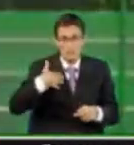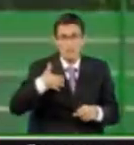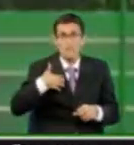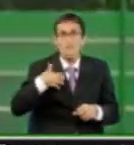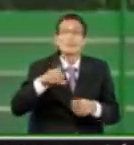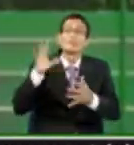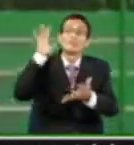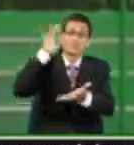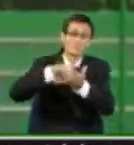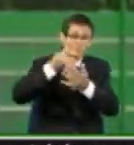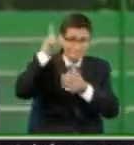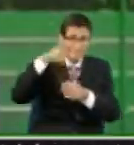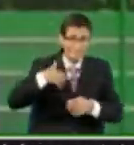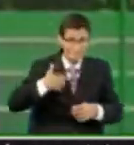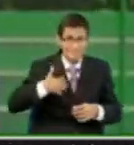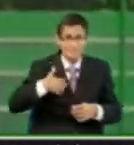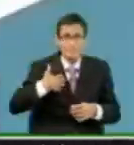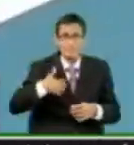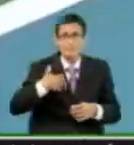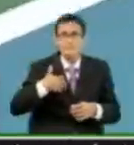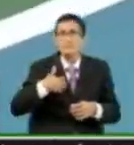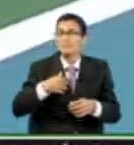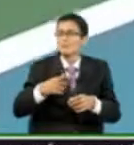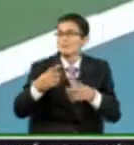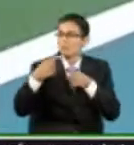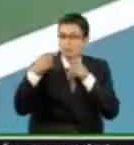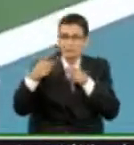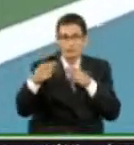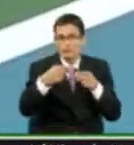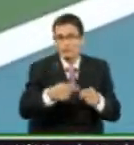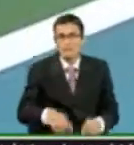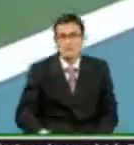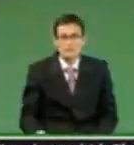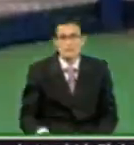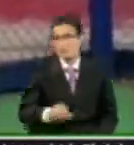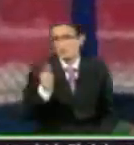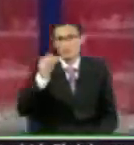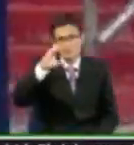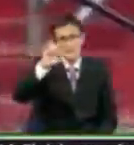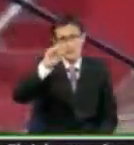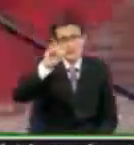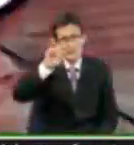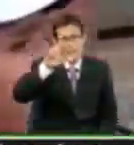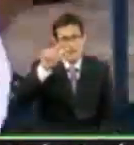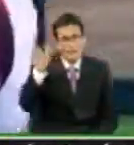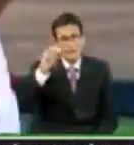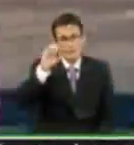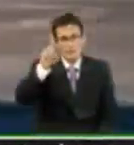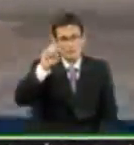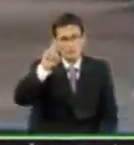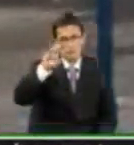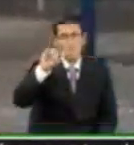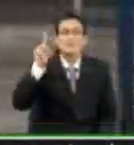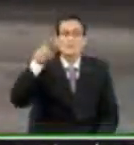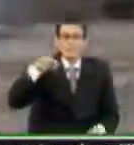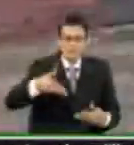a argentina y vamos a entrenar contra delegaciones camila osorio será otra cuota nortesantandereana en este sudamericano de